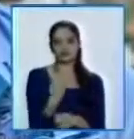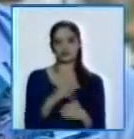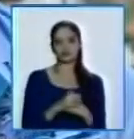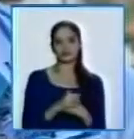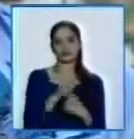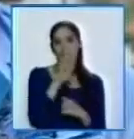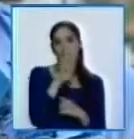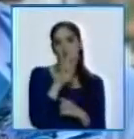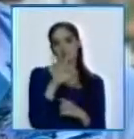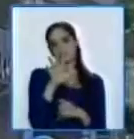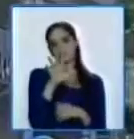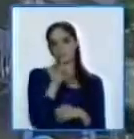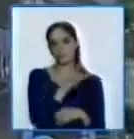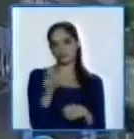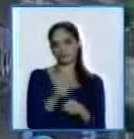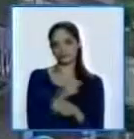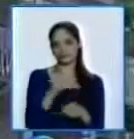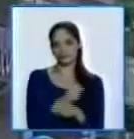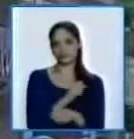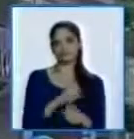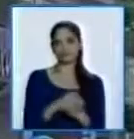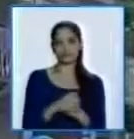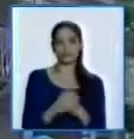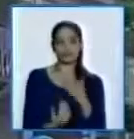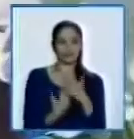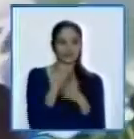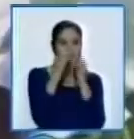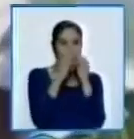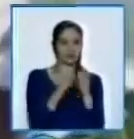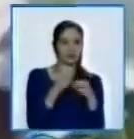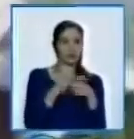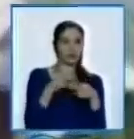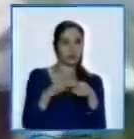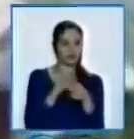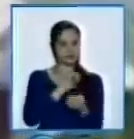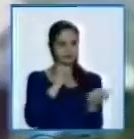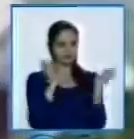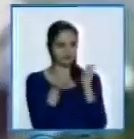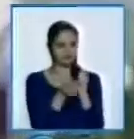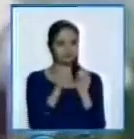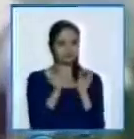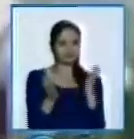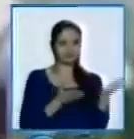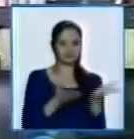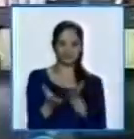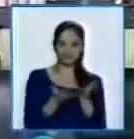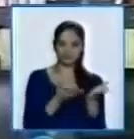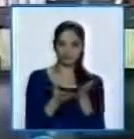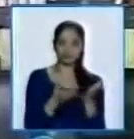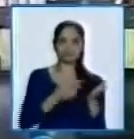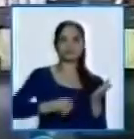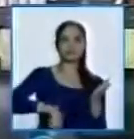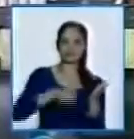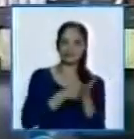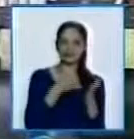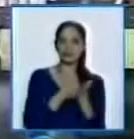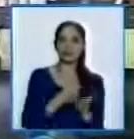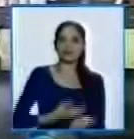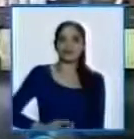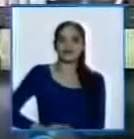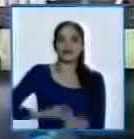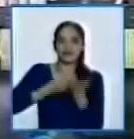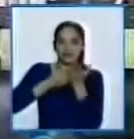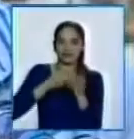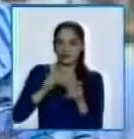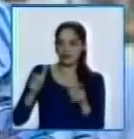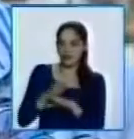con 4 o 5 empleados. Con una nueva imagen, un nuevo nombre y un mejor servicio al público, los dueños del lugar intentan recuperar la